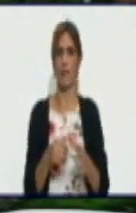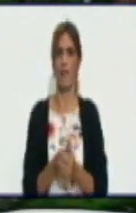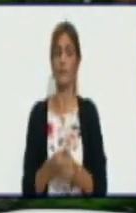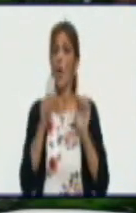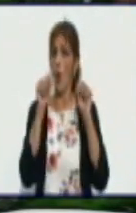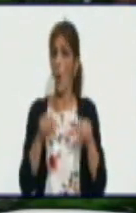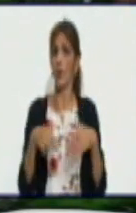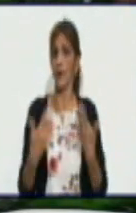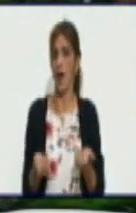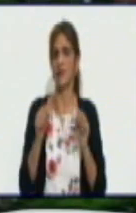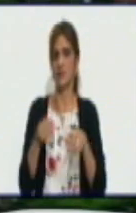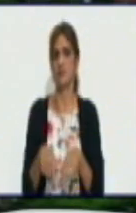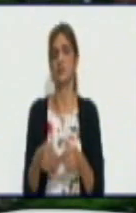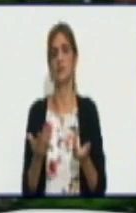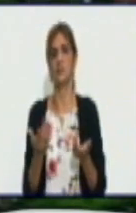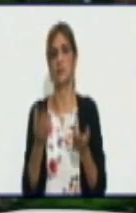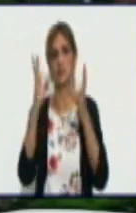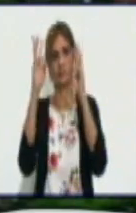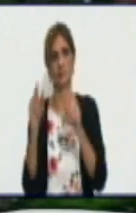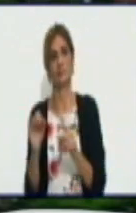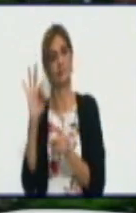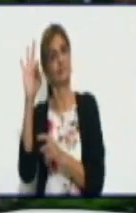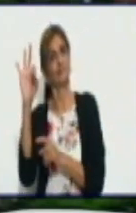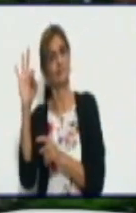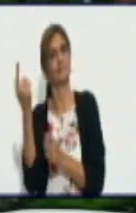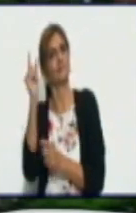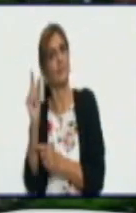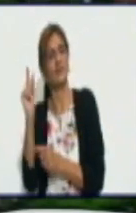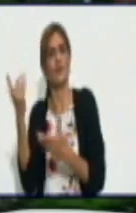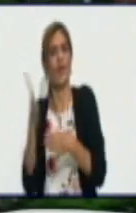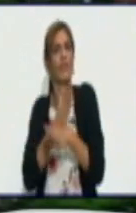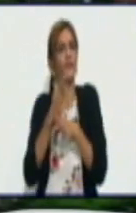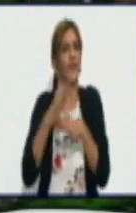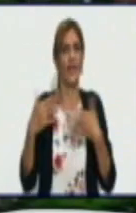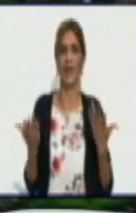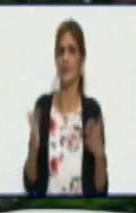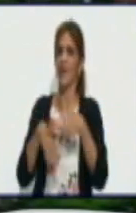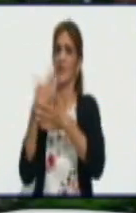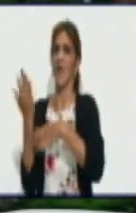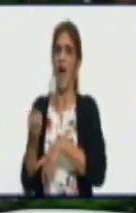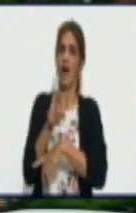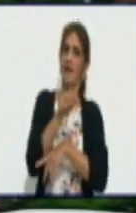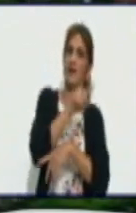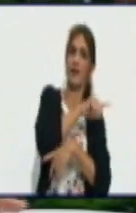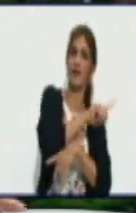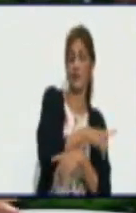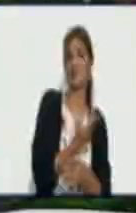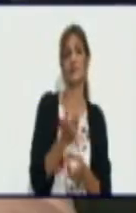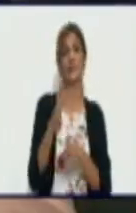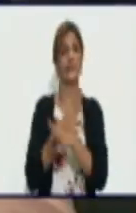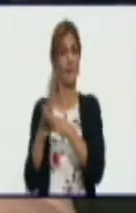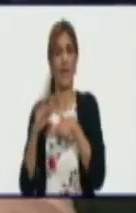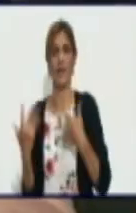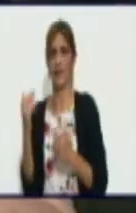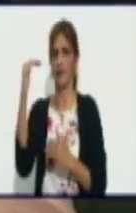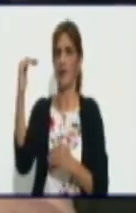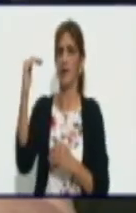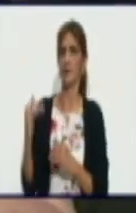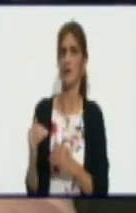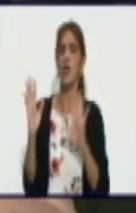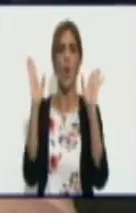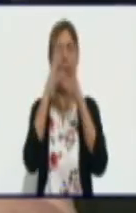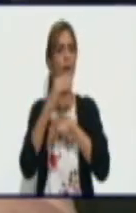cifras realmente muy diferentes a lo que habíamos tenido durante todos estos días. No se modifica ninguna medida en este